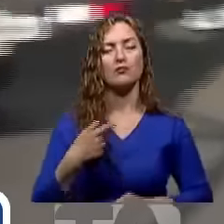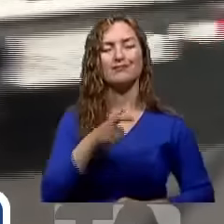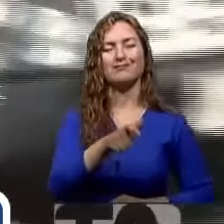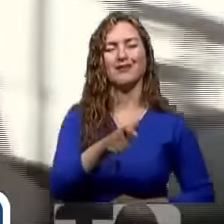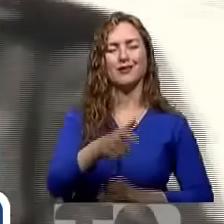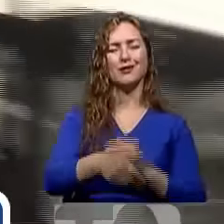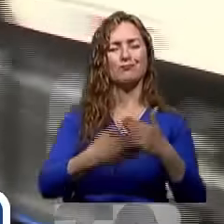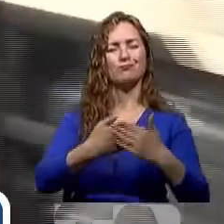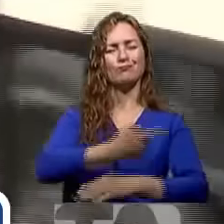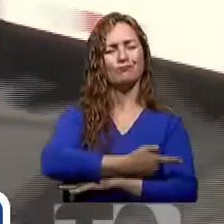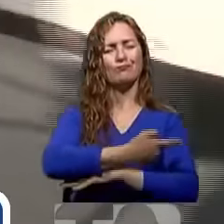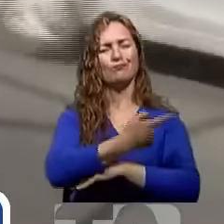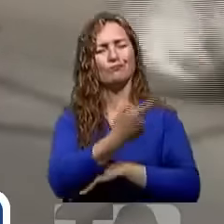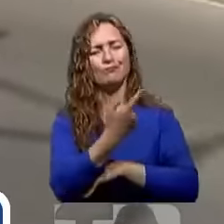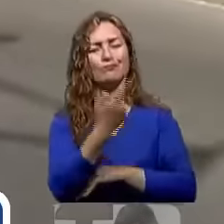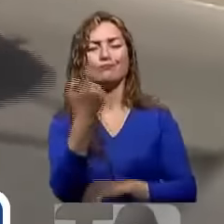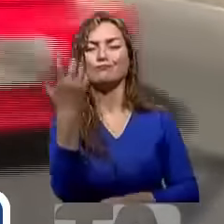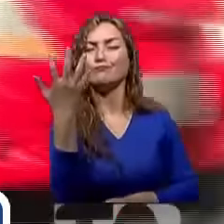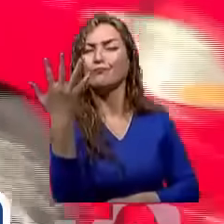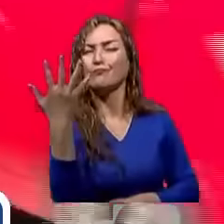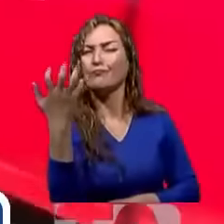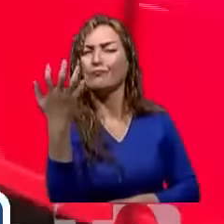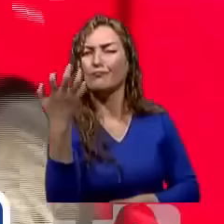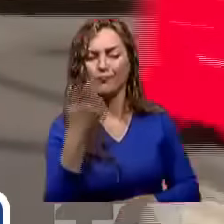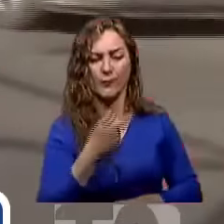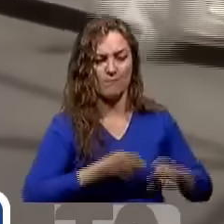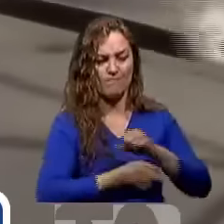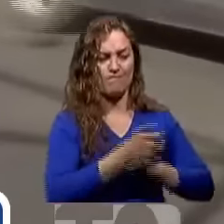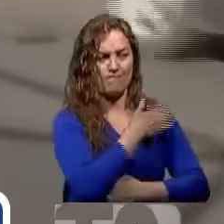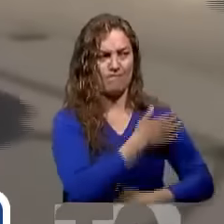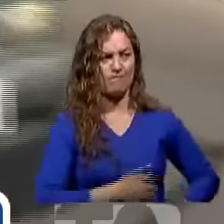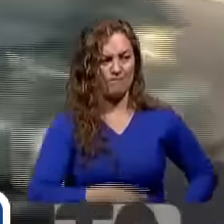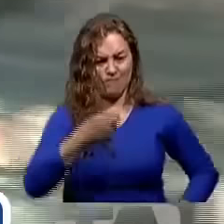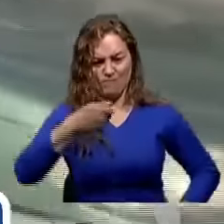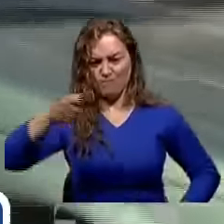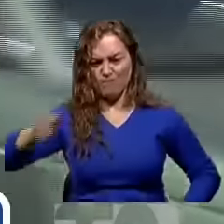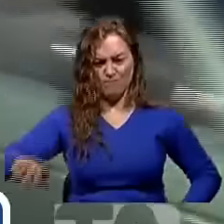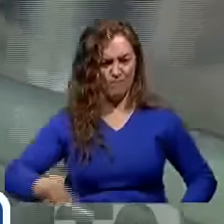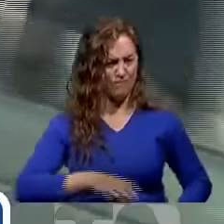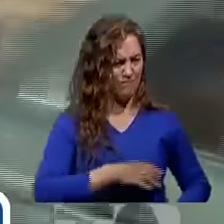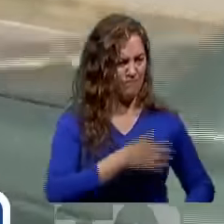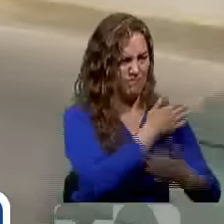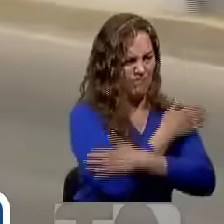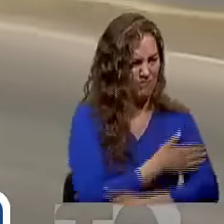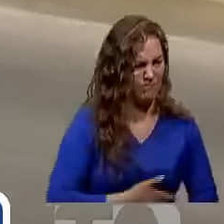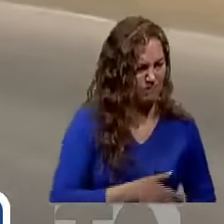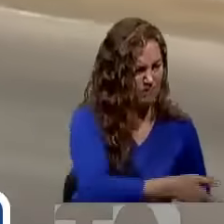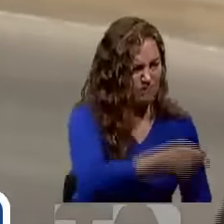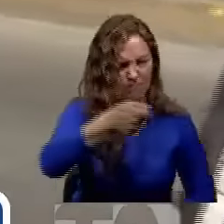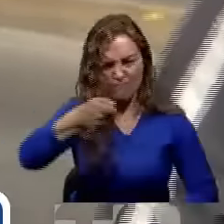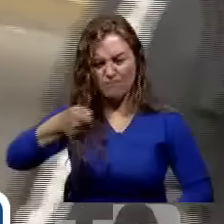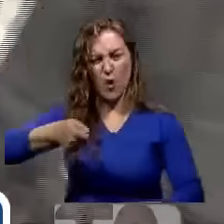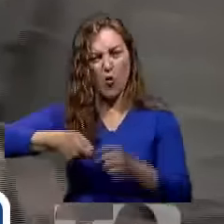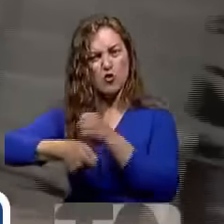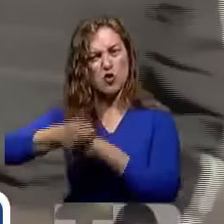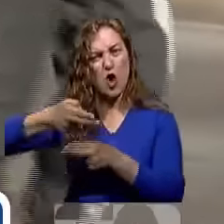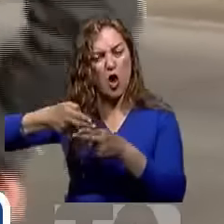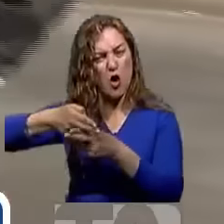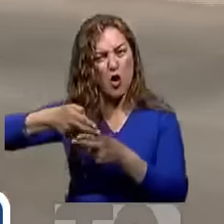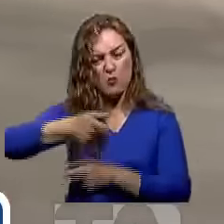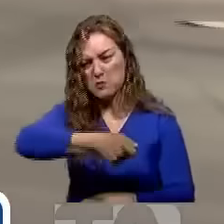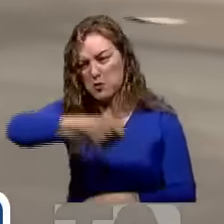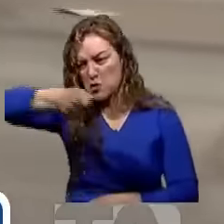manera diaria no menos de 15 armas punzocortantes, que no solamente son las armas que están destinadas